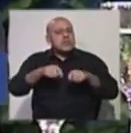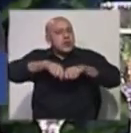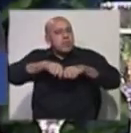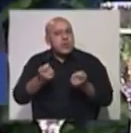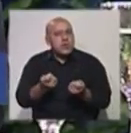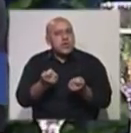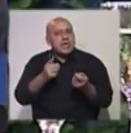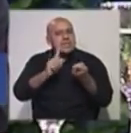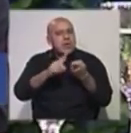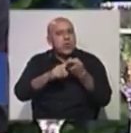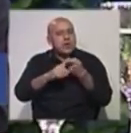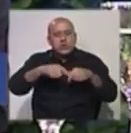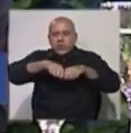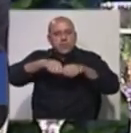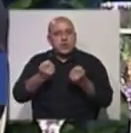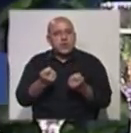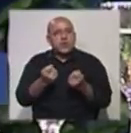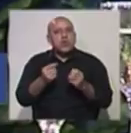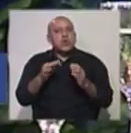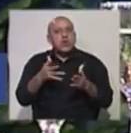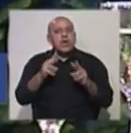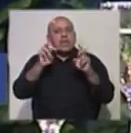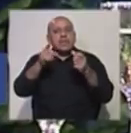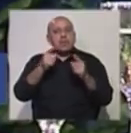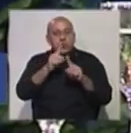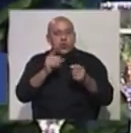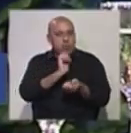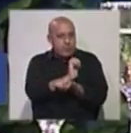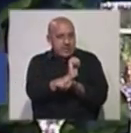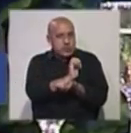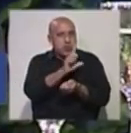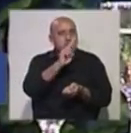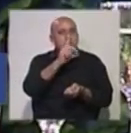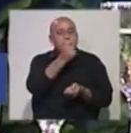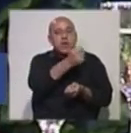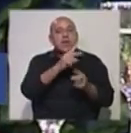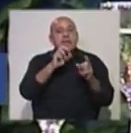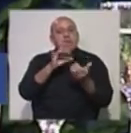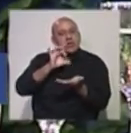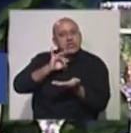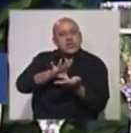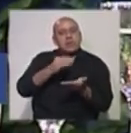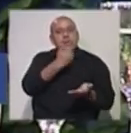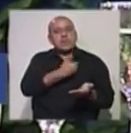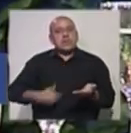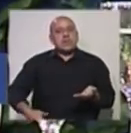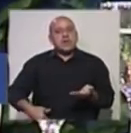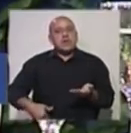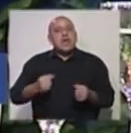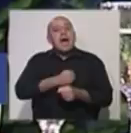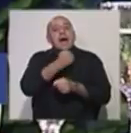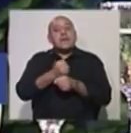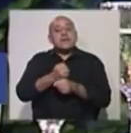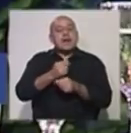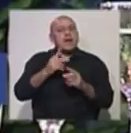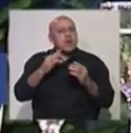el impeachment, que es el origen de esto, no el juicio de Lula ahora, el impeachment es la demostración de hasta dónde estaban dispuestos a jugar.